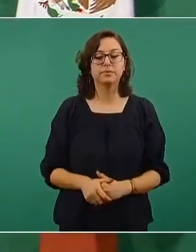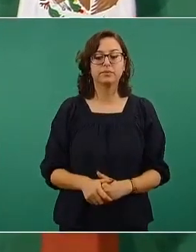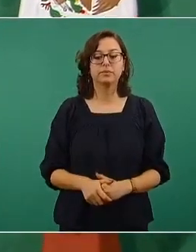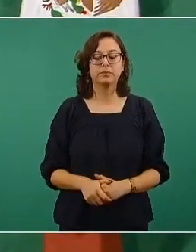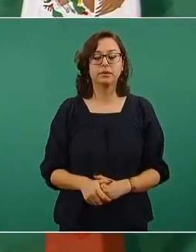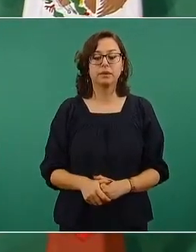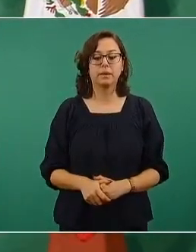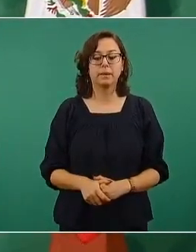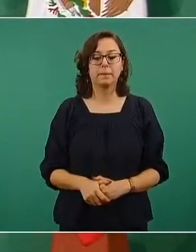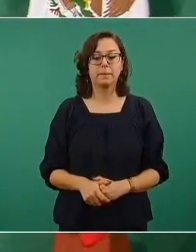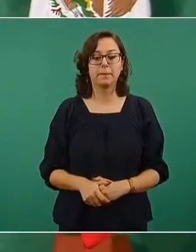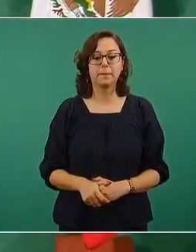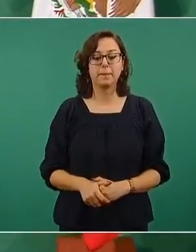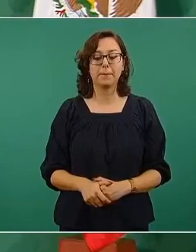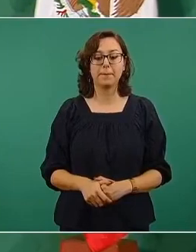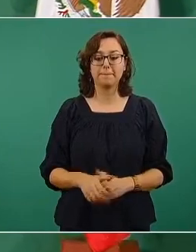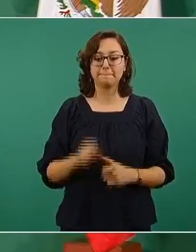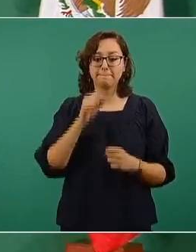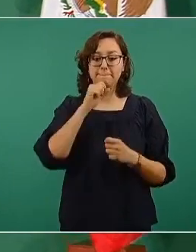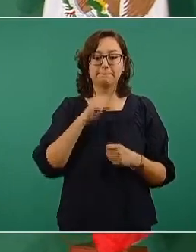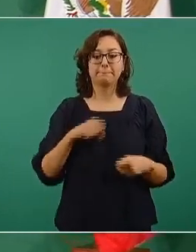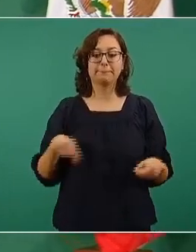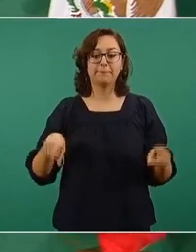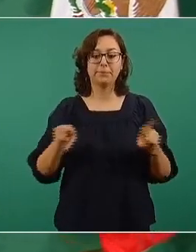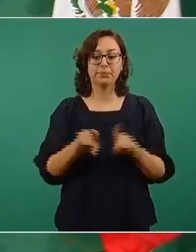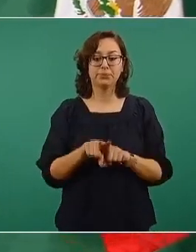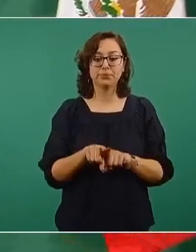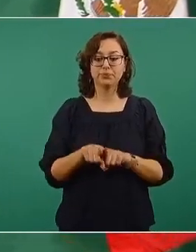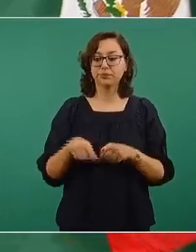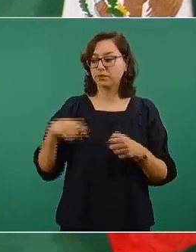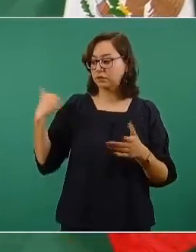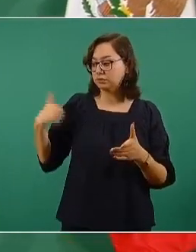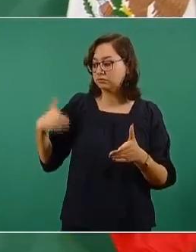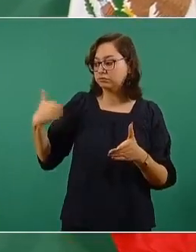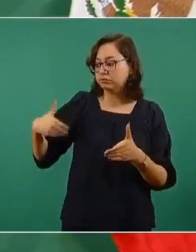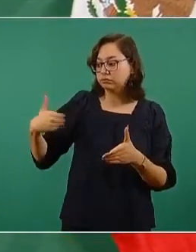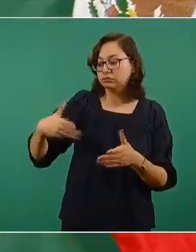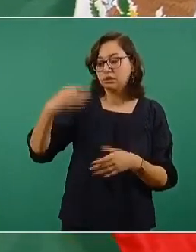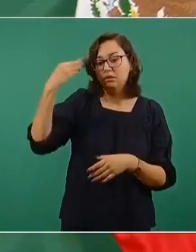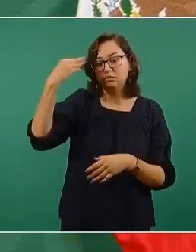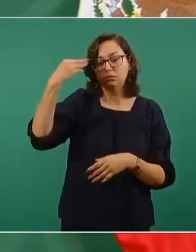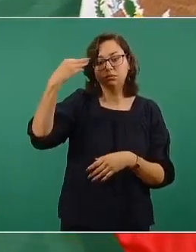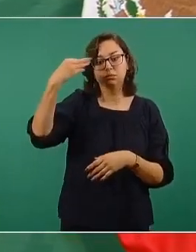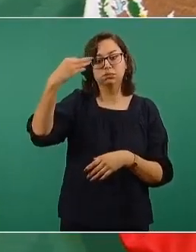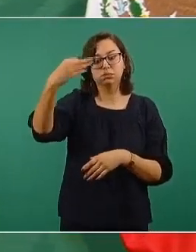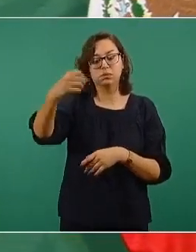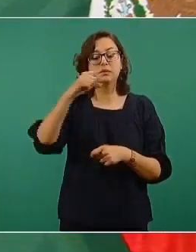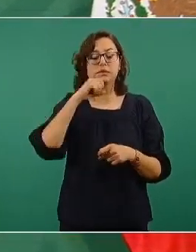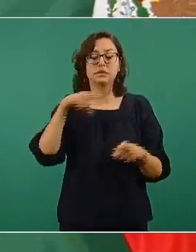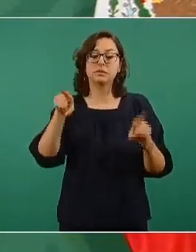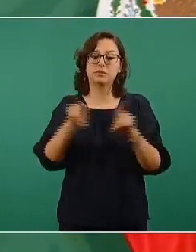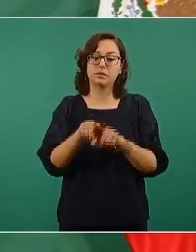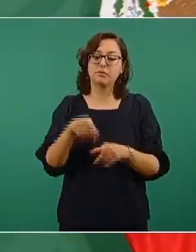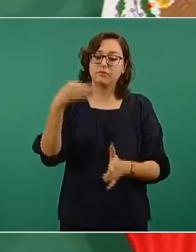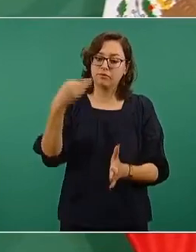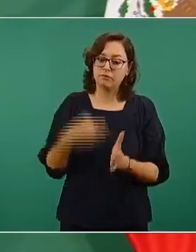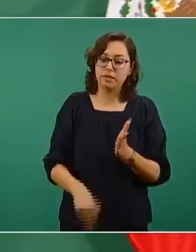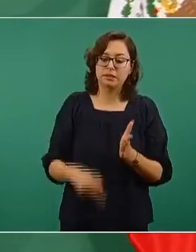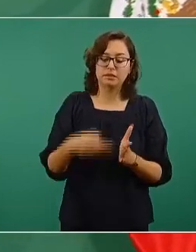se fue pasando el tiempo y no lo había hecho, mi más